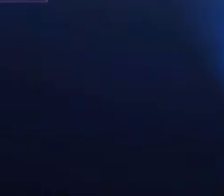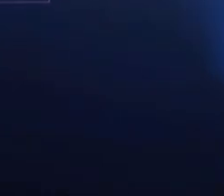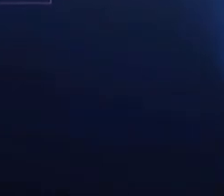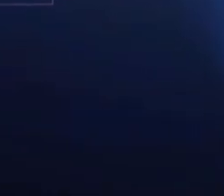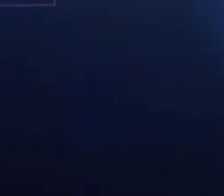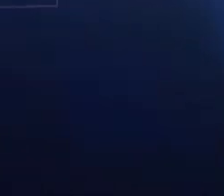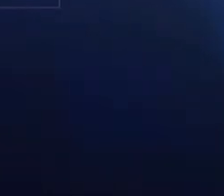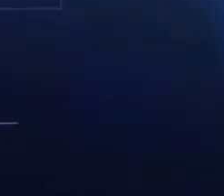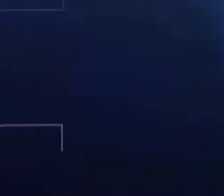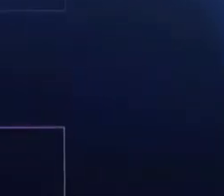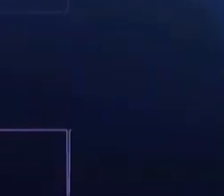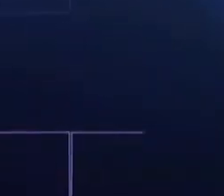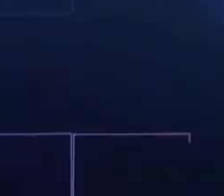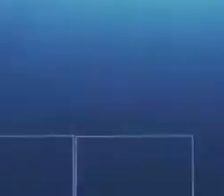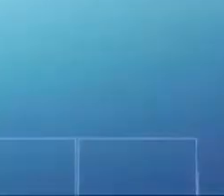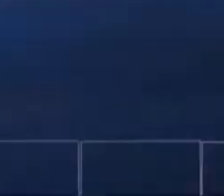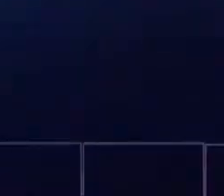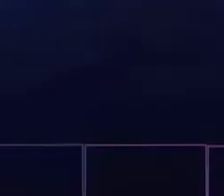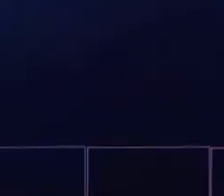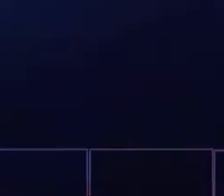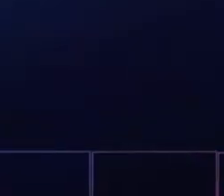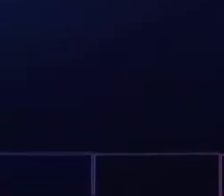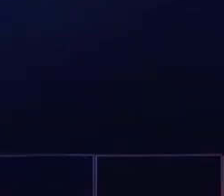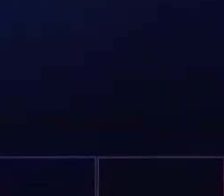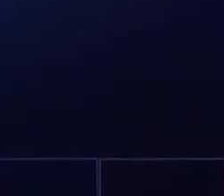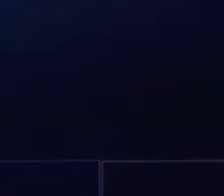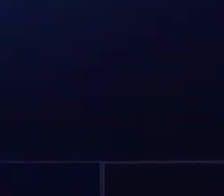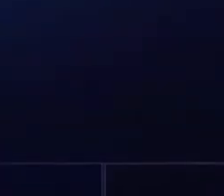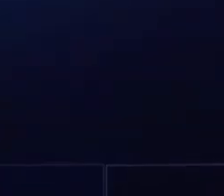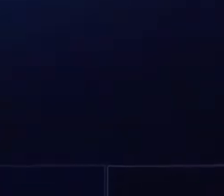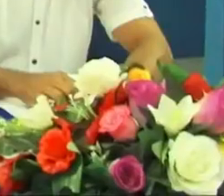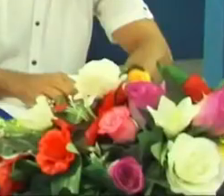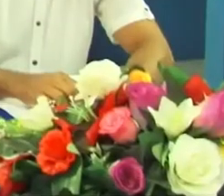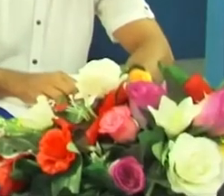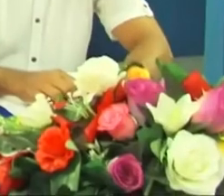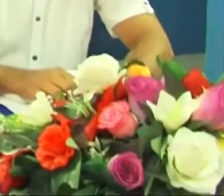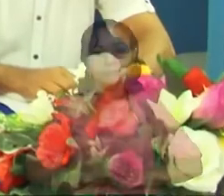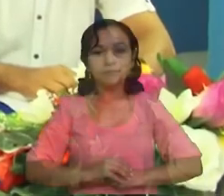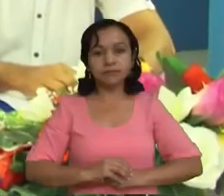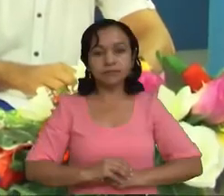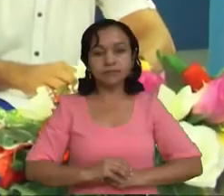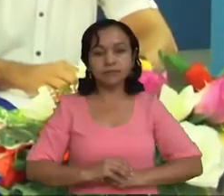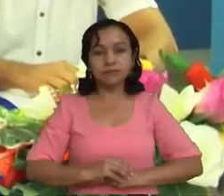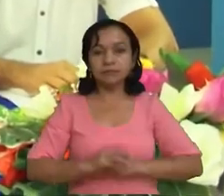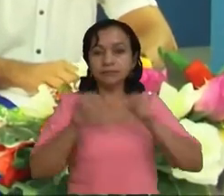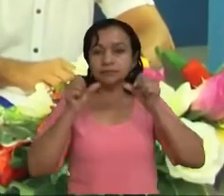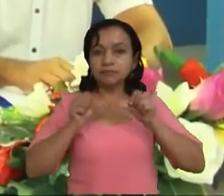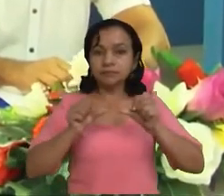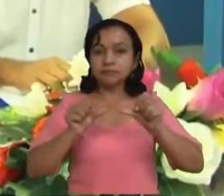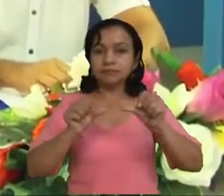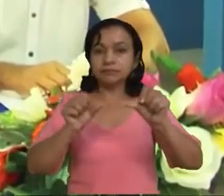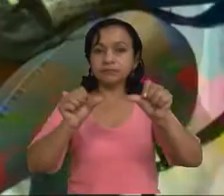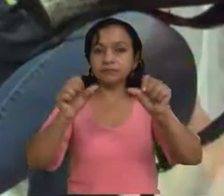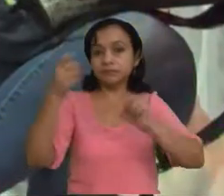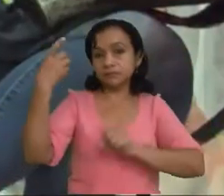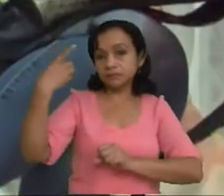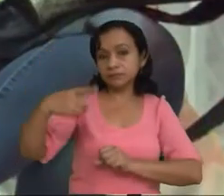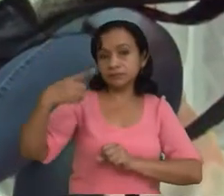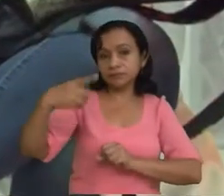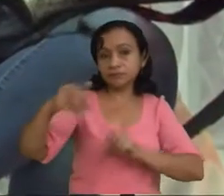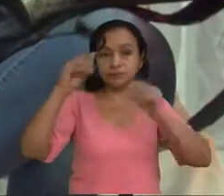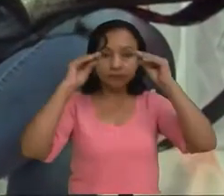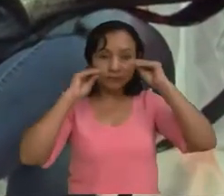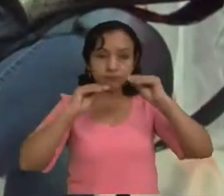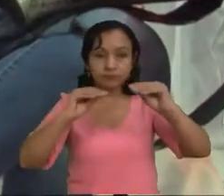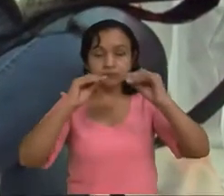Con Continúa la restitución del derecho a la educación